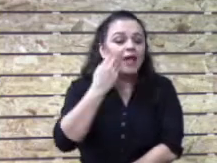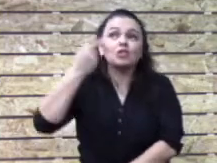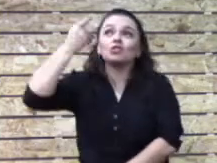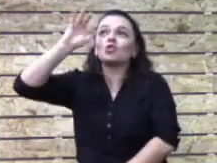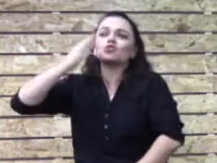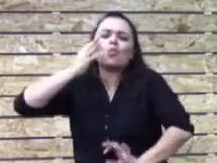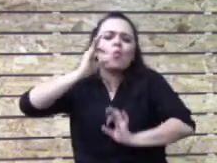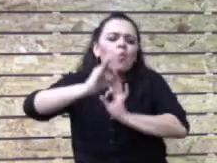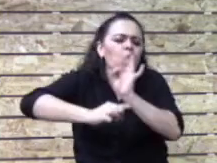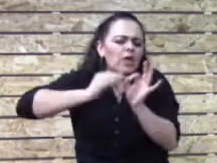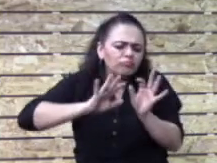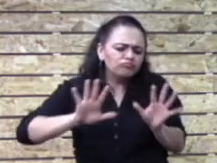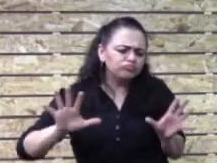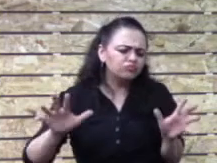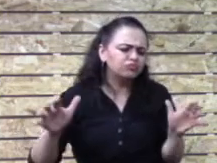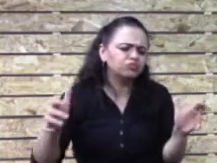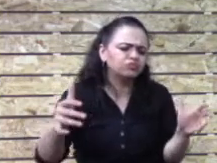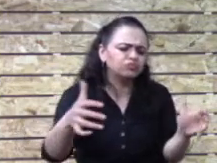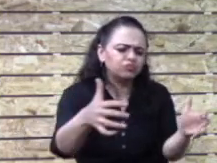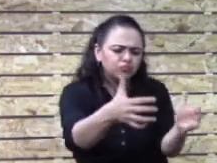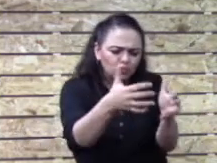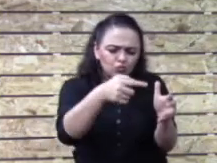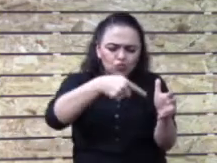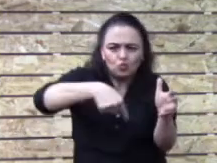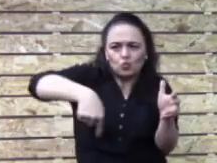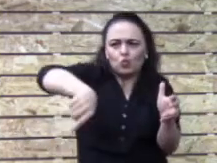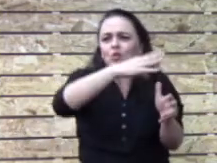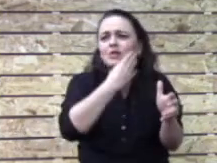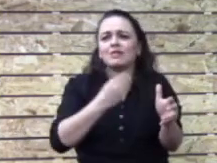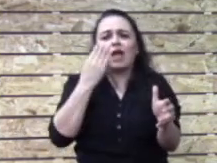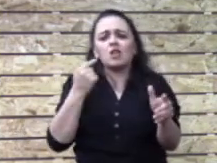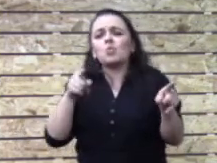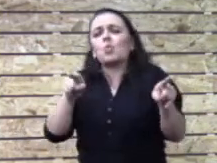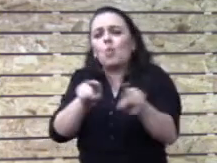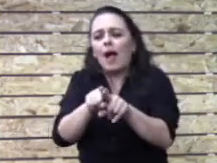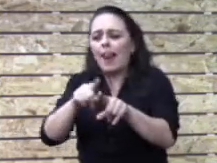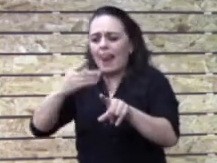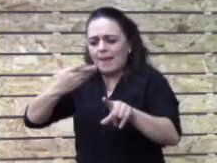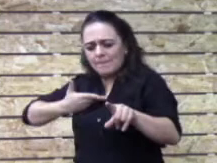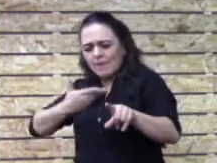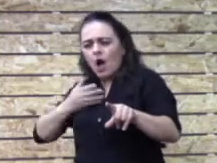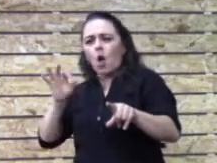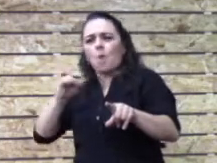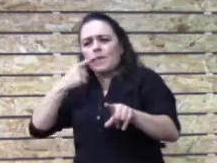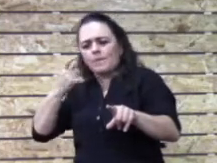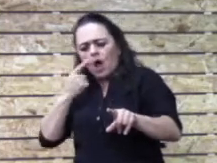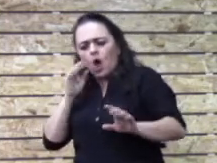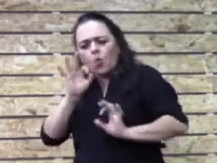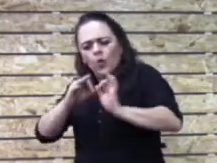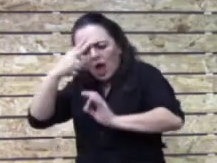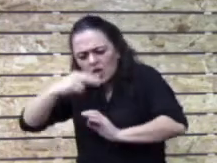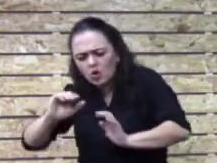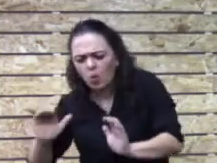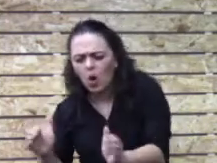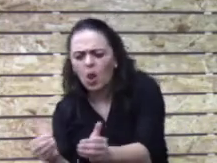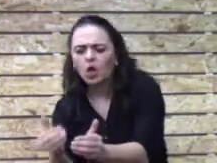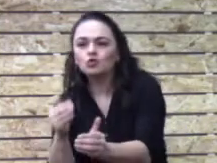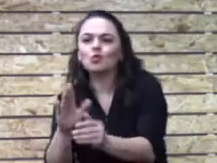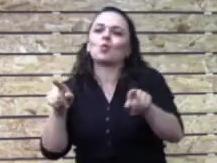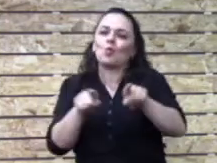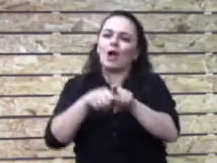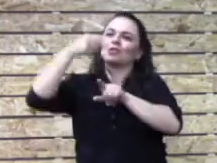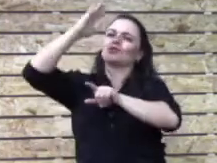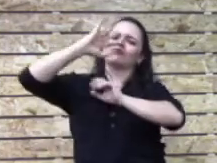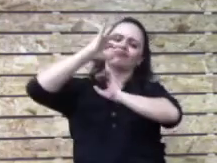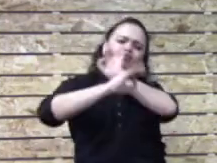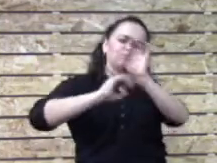cuida una madre, un padre a su hijo pequeño. En el Deuteronomio capítulo 27 al 30 está